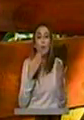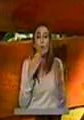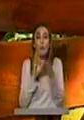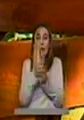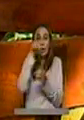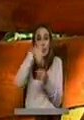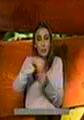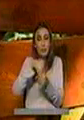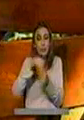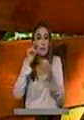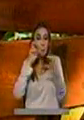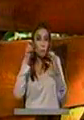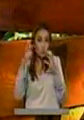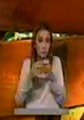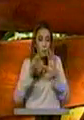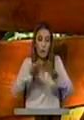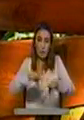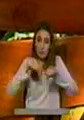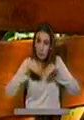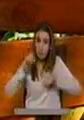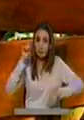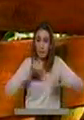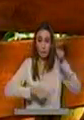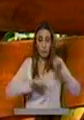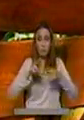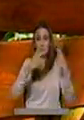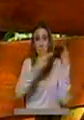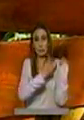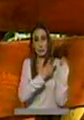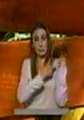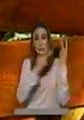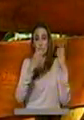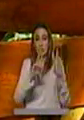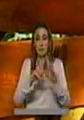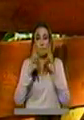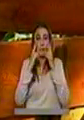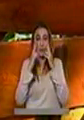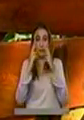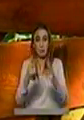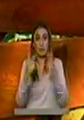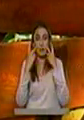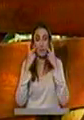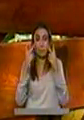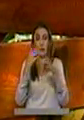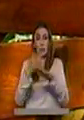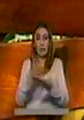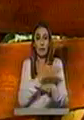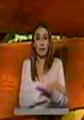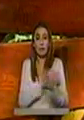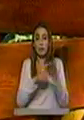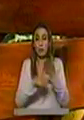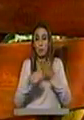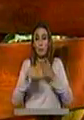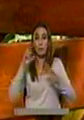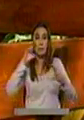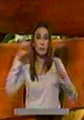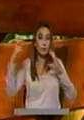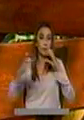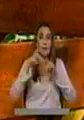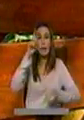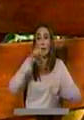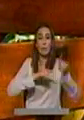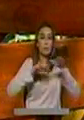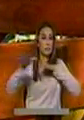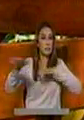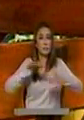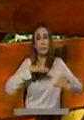interno, las acciones que se están asumiendo y también, como nos ha dado a conocer hace poco la señora ministra de Turismo, algunas acciones